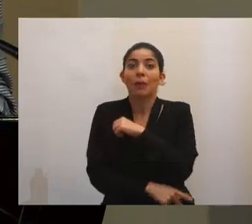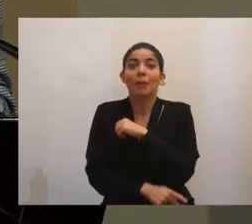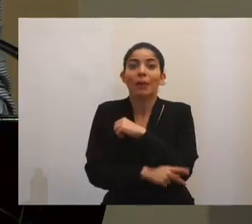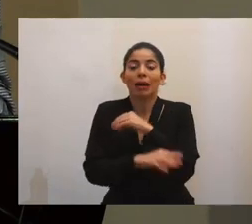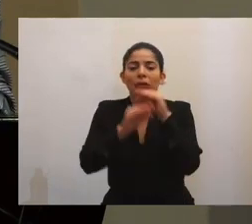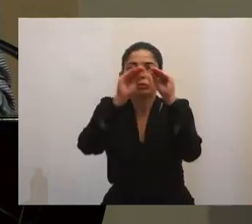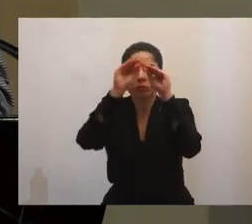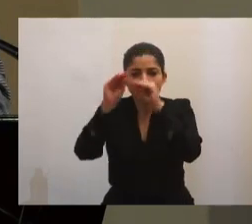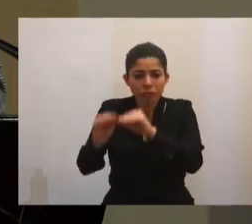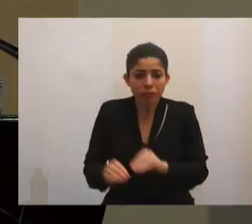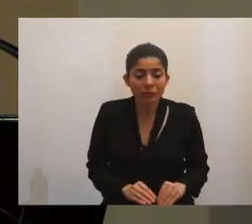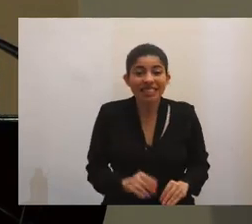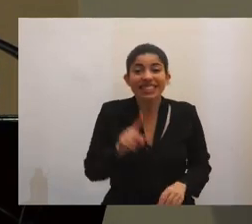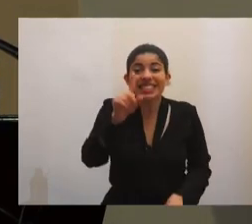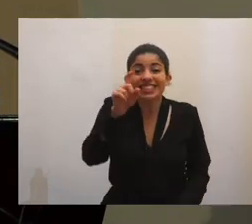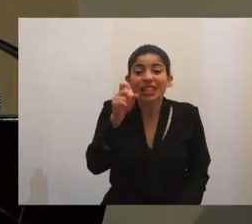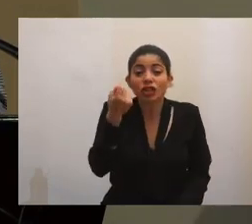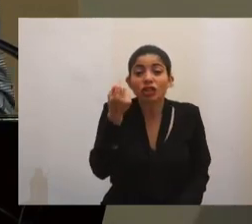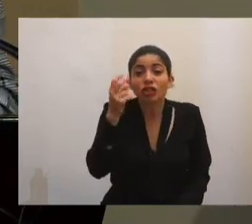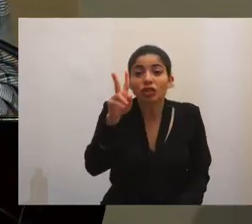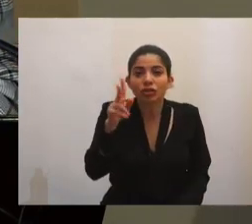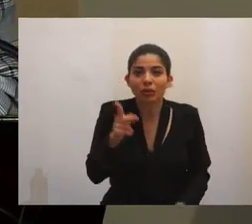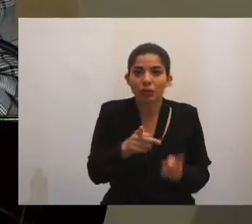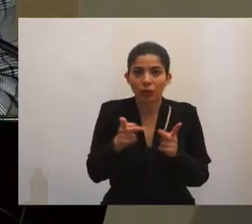puesto 112 del mundo.